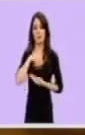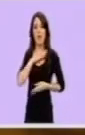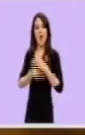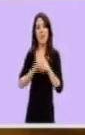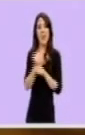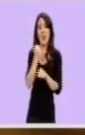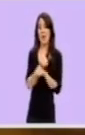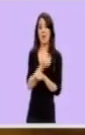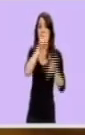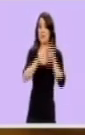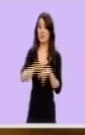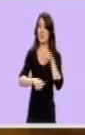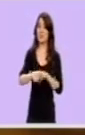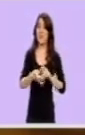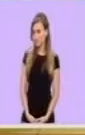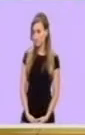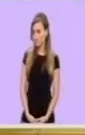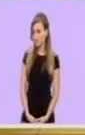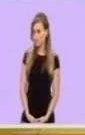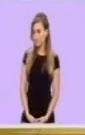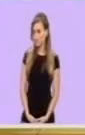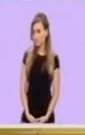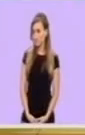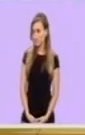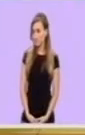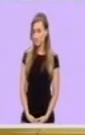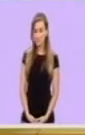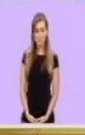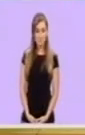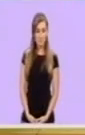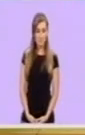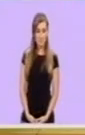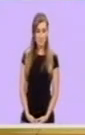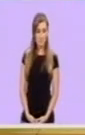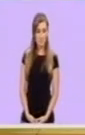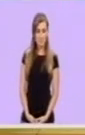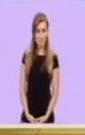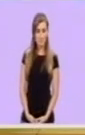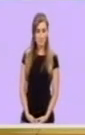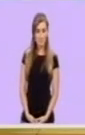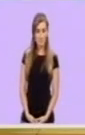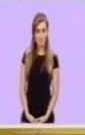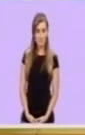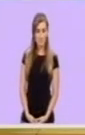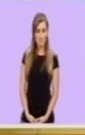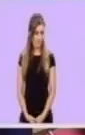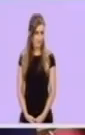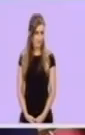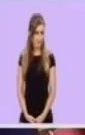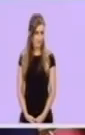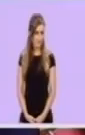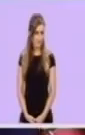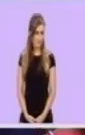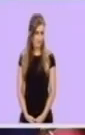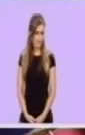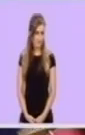encomendado los ciudadanos, que es de la oposición. Con los 25 votos favorables del Partido Popular, finalmente y de manera oficial, María